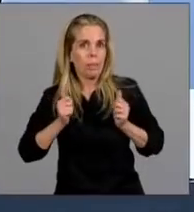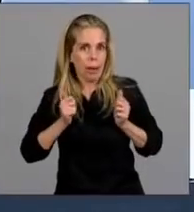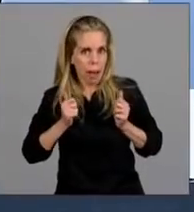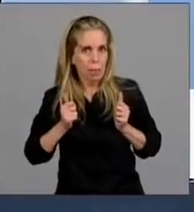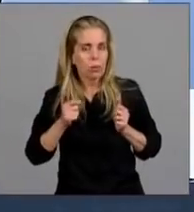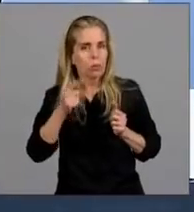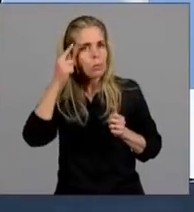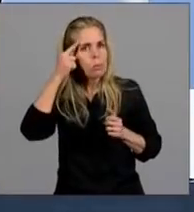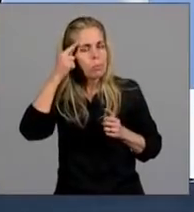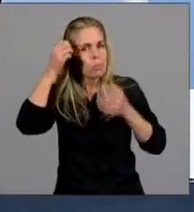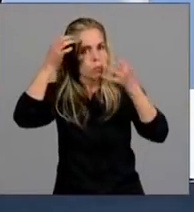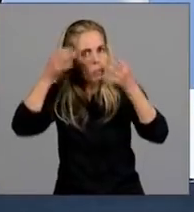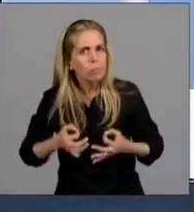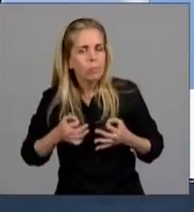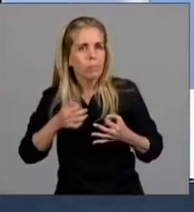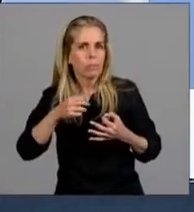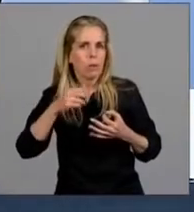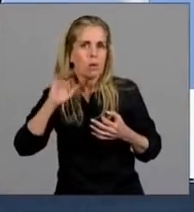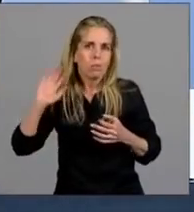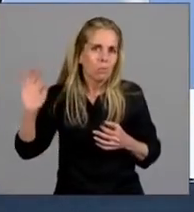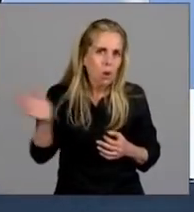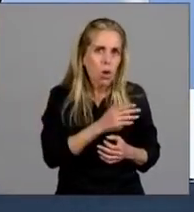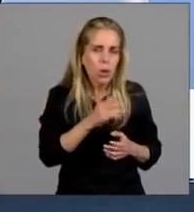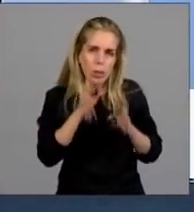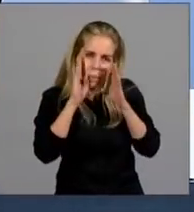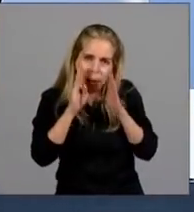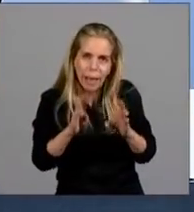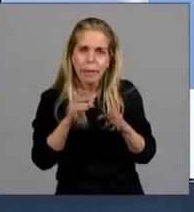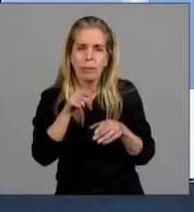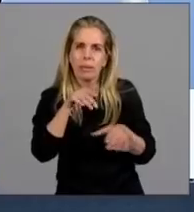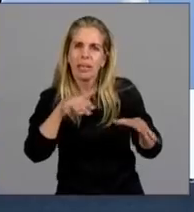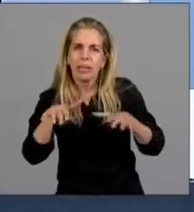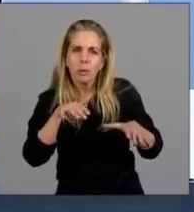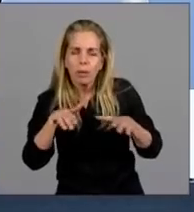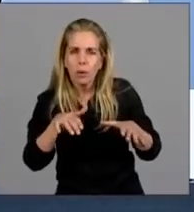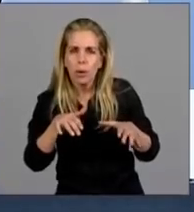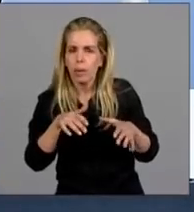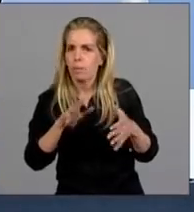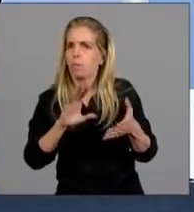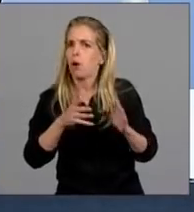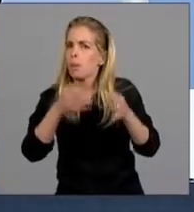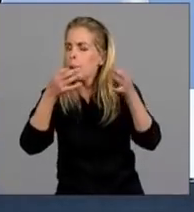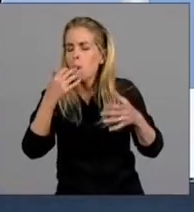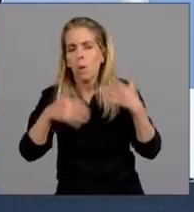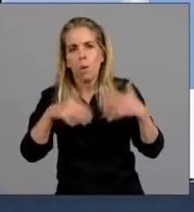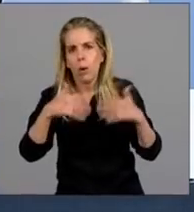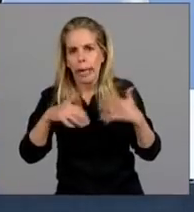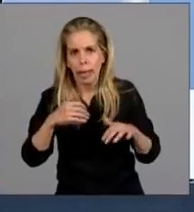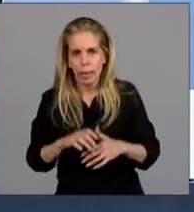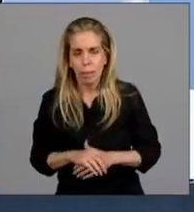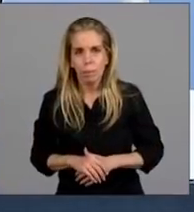tome conciencia a nivel general y que atendamos estas cuestiones de manera urgente.